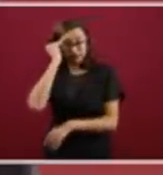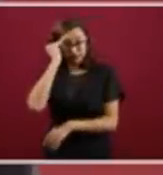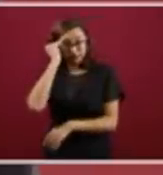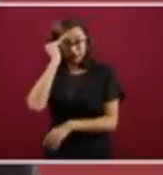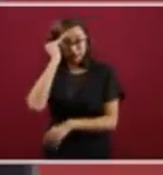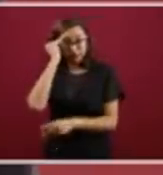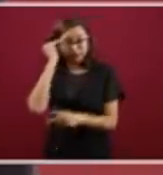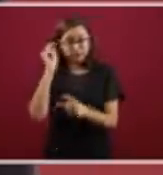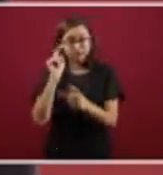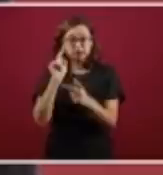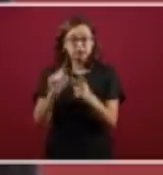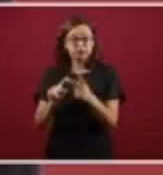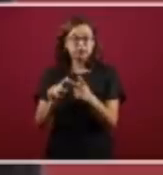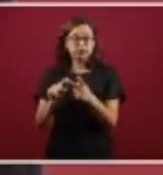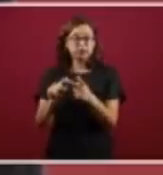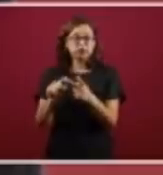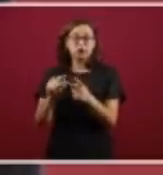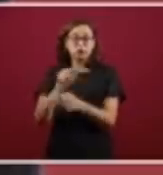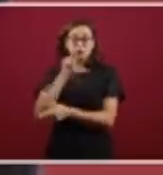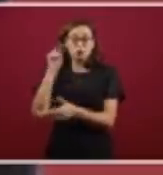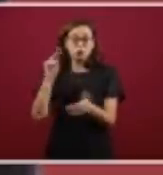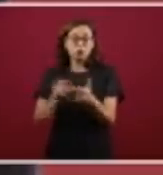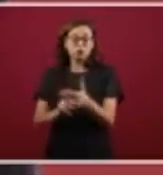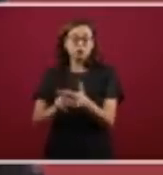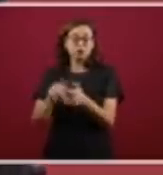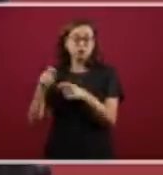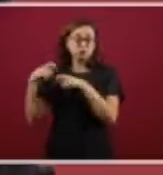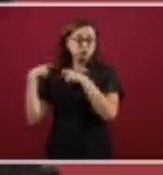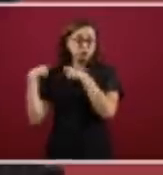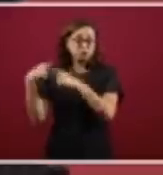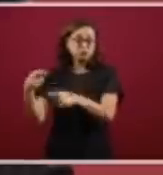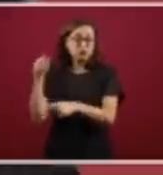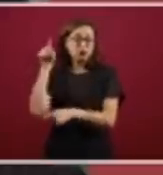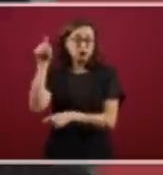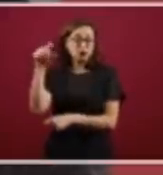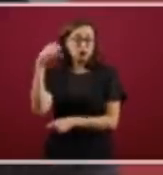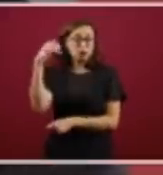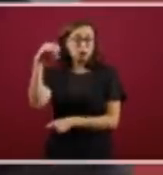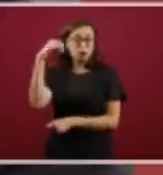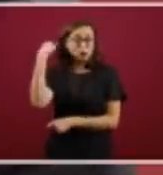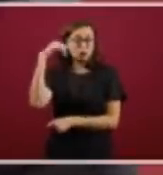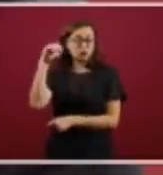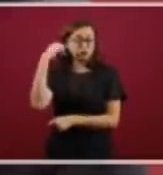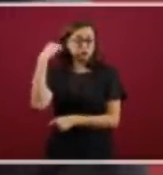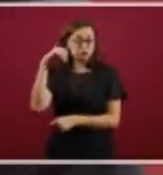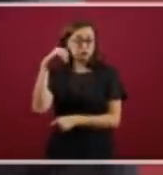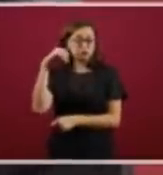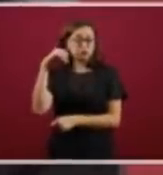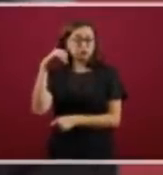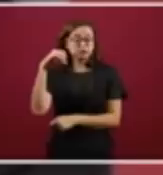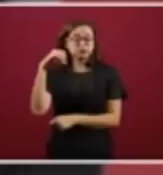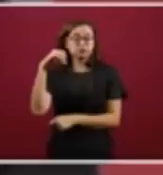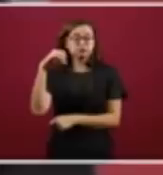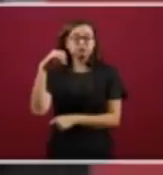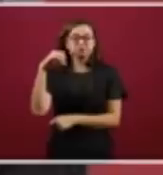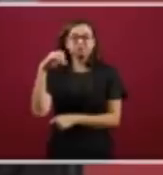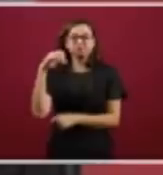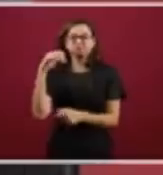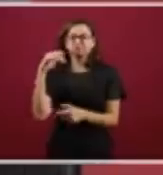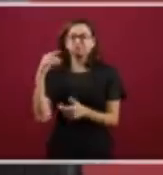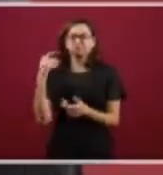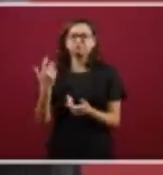en los municipios de usos y costumbres de Oaxaca, donde se